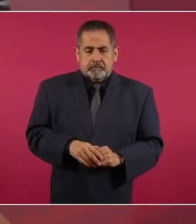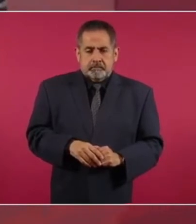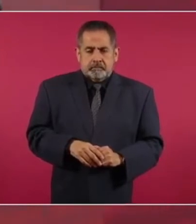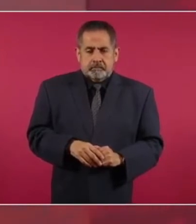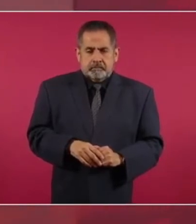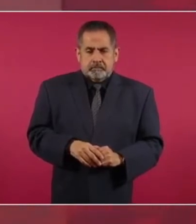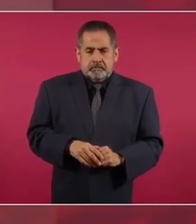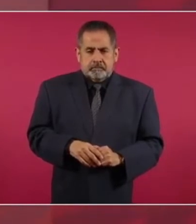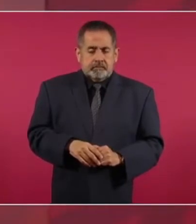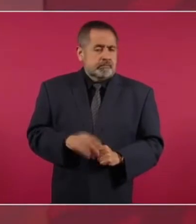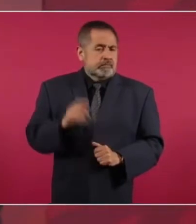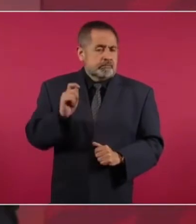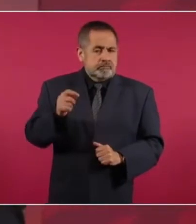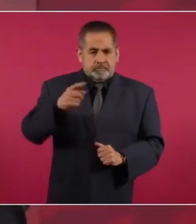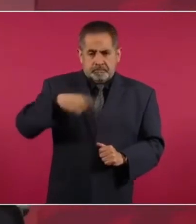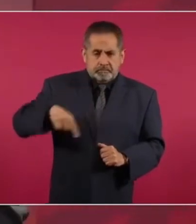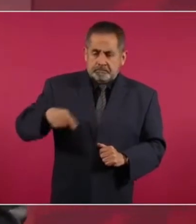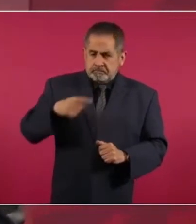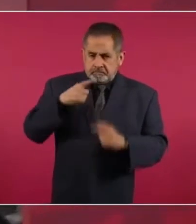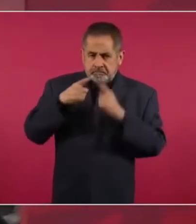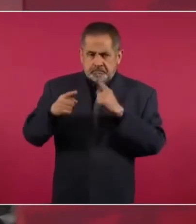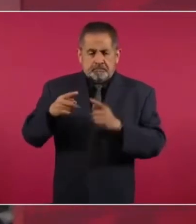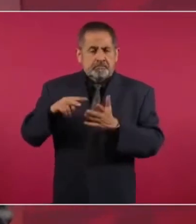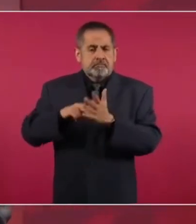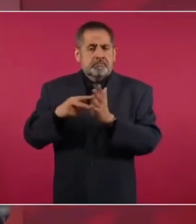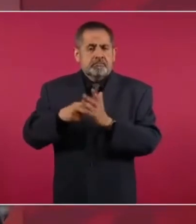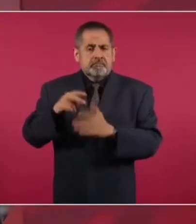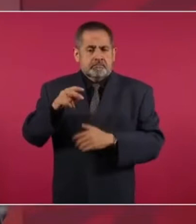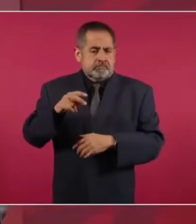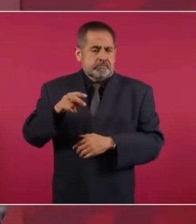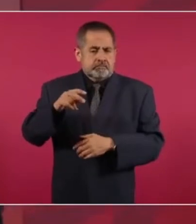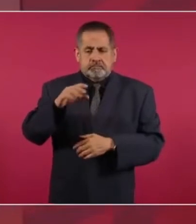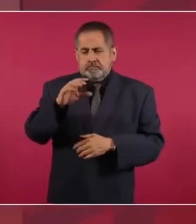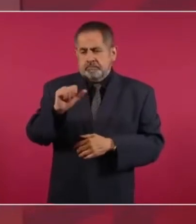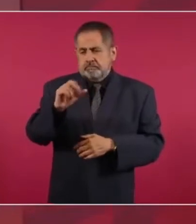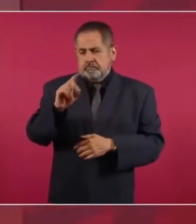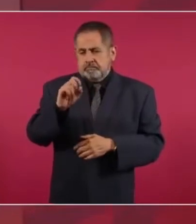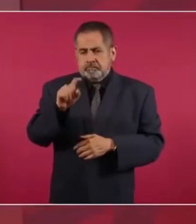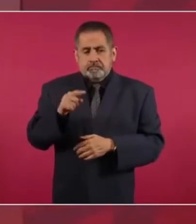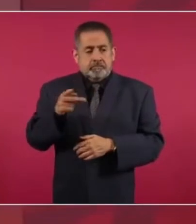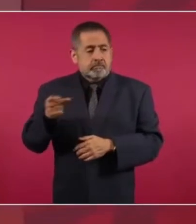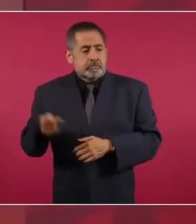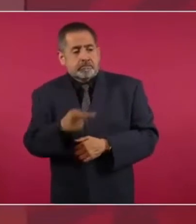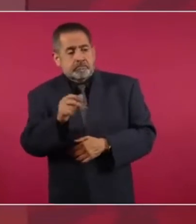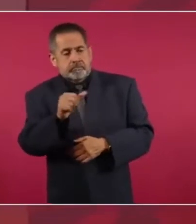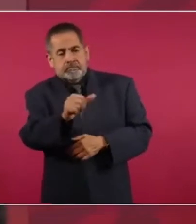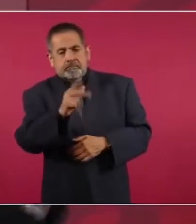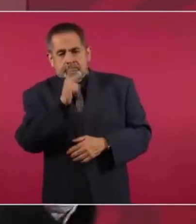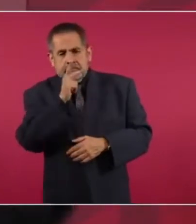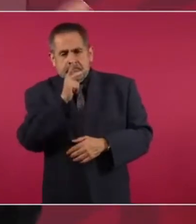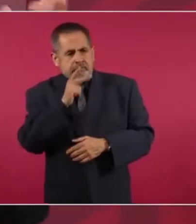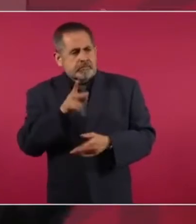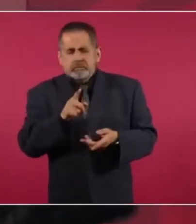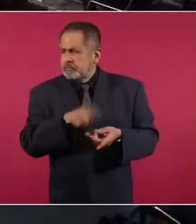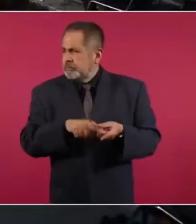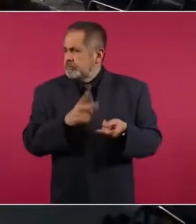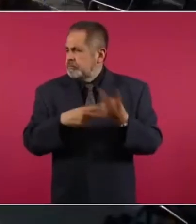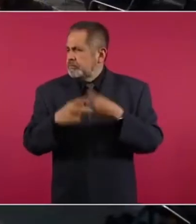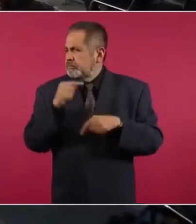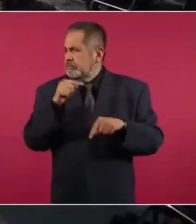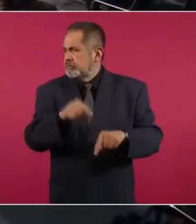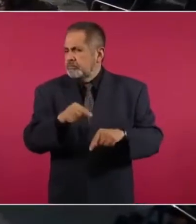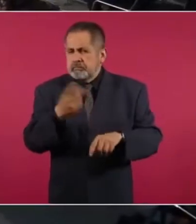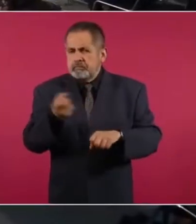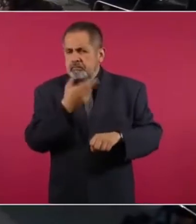llega entonces el ingeniero Cárdenas y le pregunta al papá: ¿a qué vino